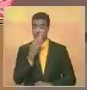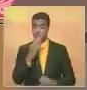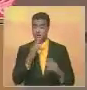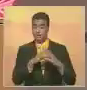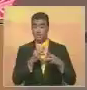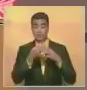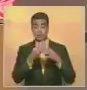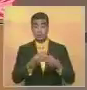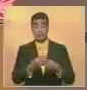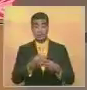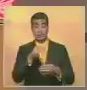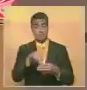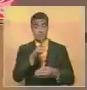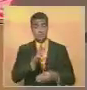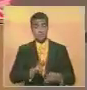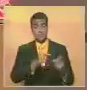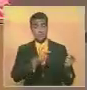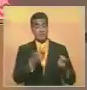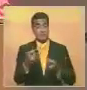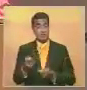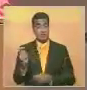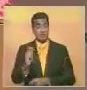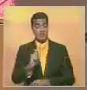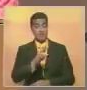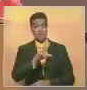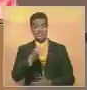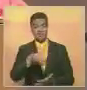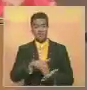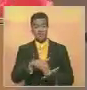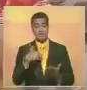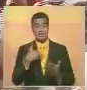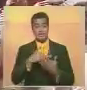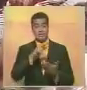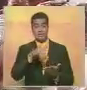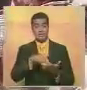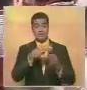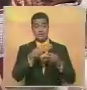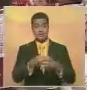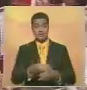crédito del Banco de Venezuela ha crecido, liquidando mensualmente entre 25.000 y 30.000 créditos en el país.